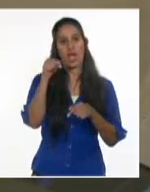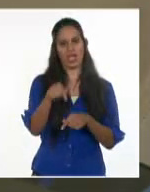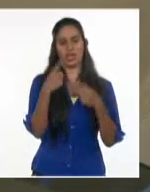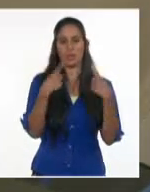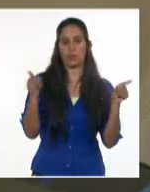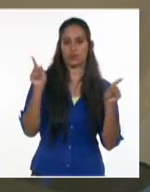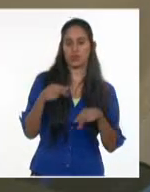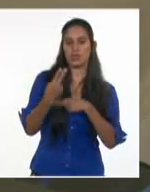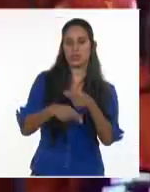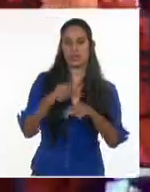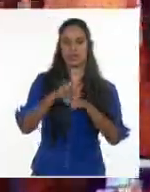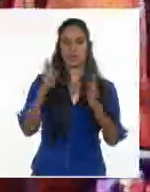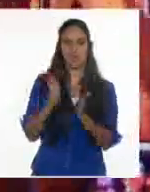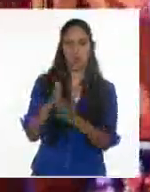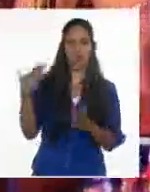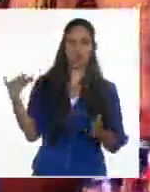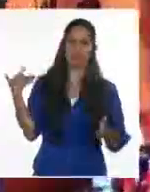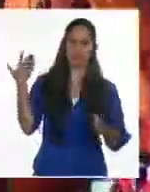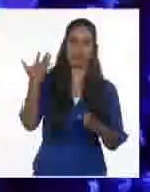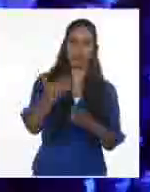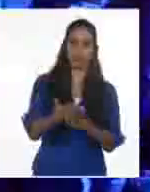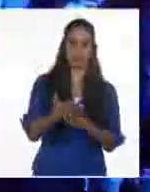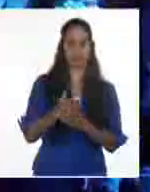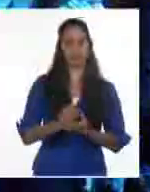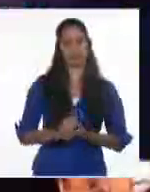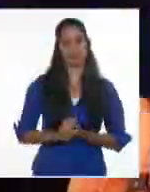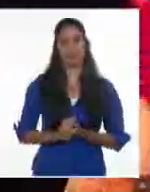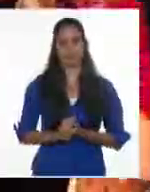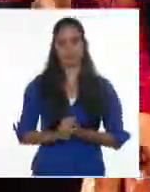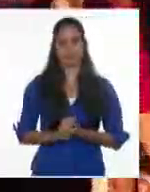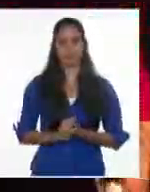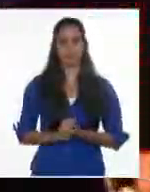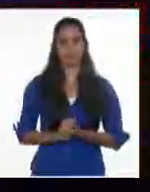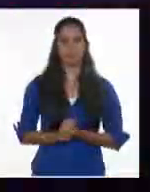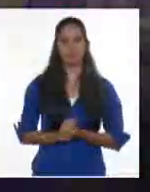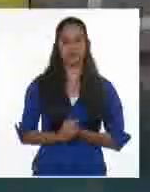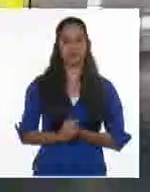la música que hemos hecho durante toda la vida. Indira Román, Canal Cubano de Noticias.